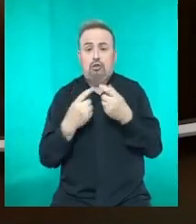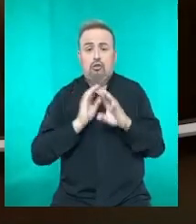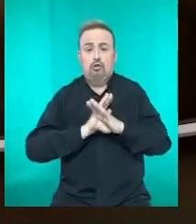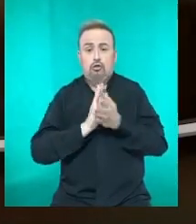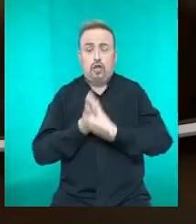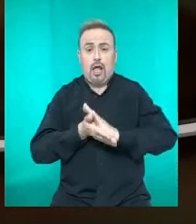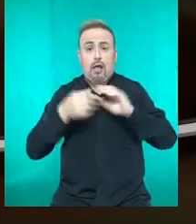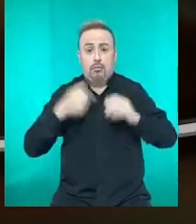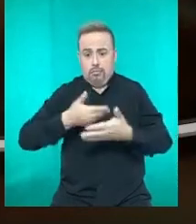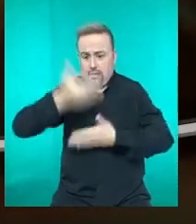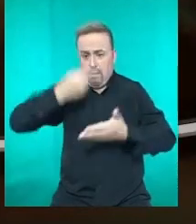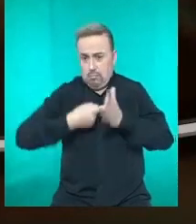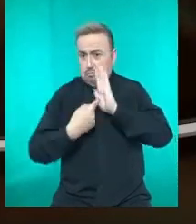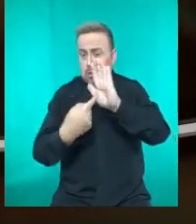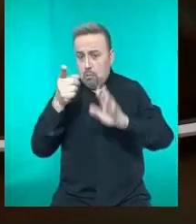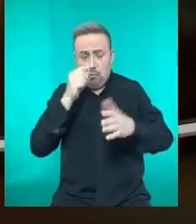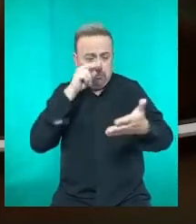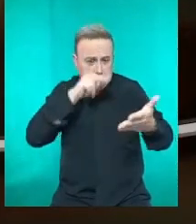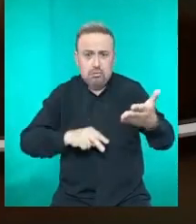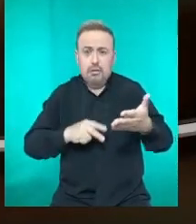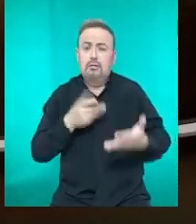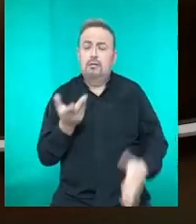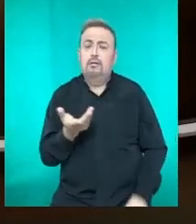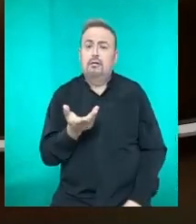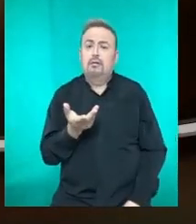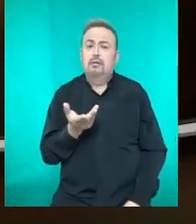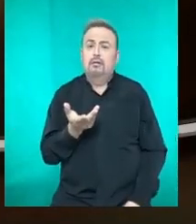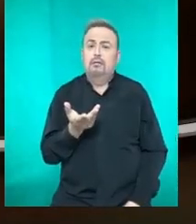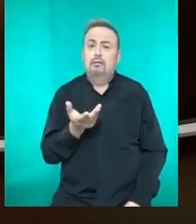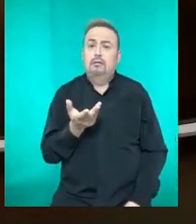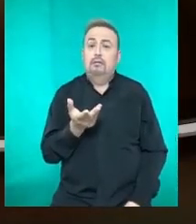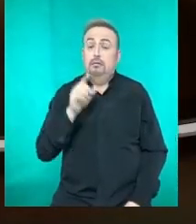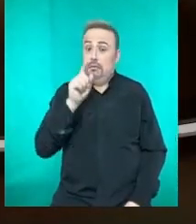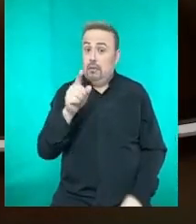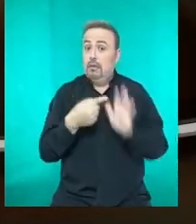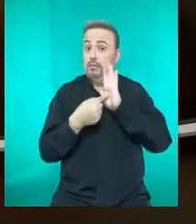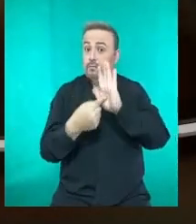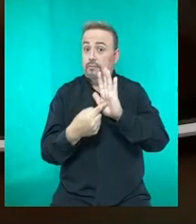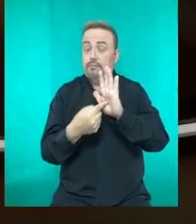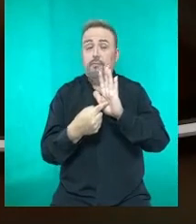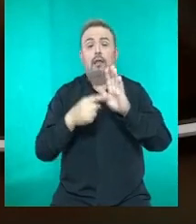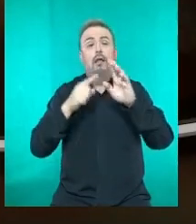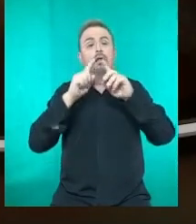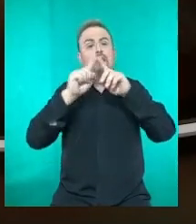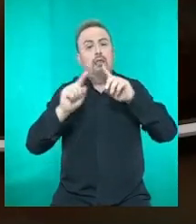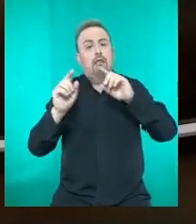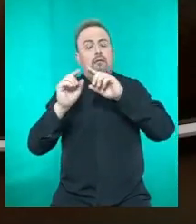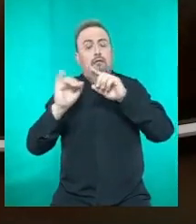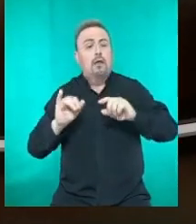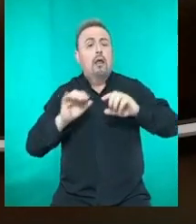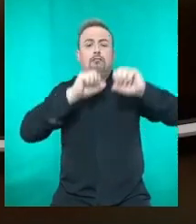Salió hoy en la prensa, lo pueden buscar, lo pueden ver, y efectivamente eso demuestra que en distintas escalas siempre